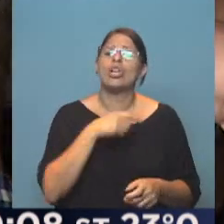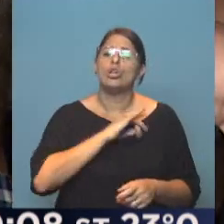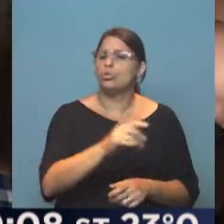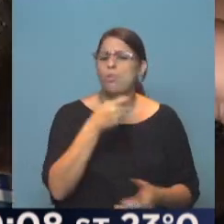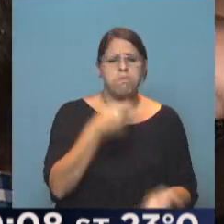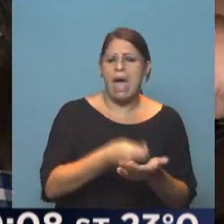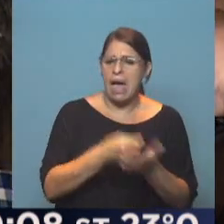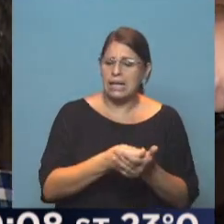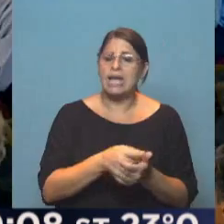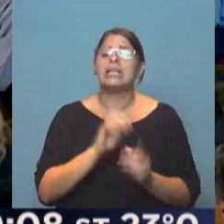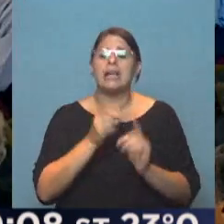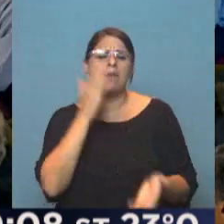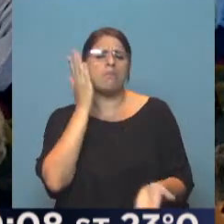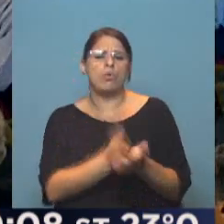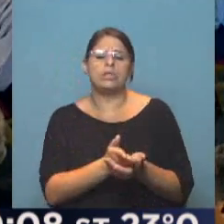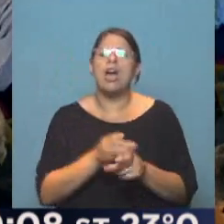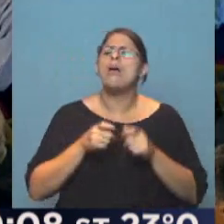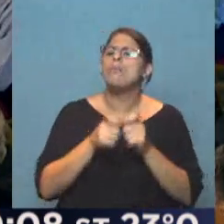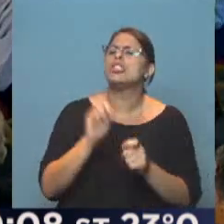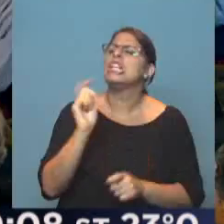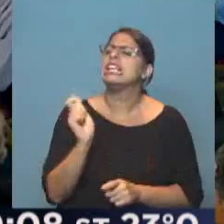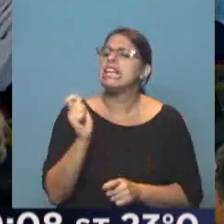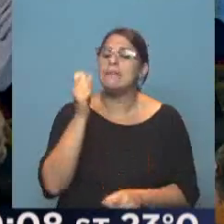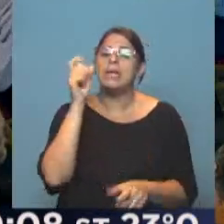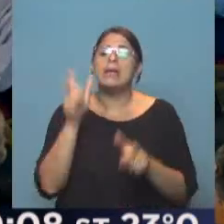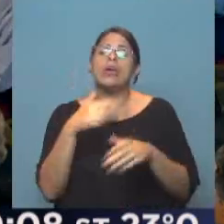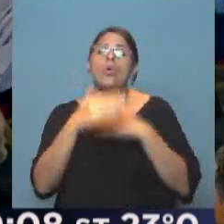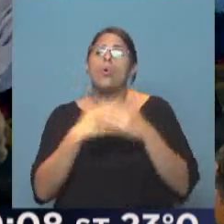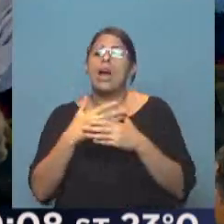y sancionarlo, presiona al trabajador que hace 4 meses que no le pagan.